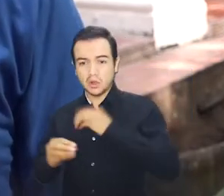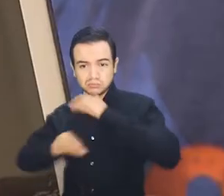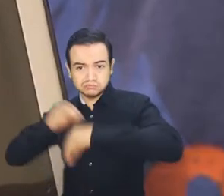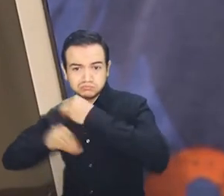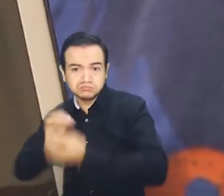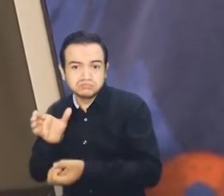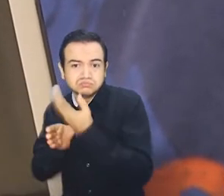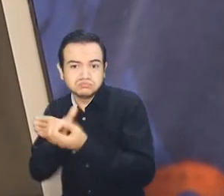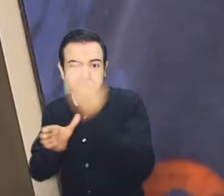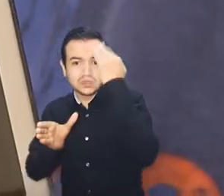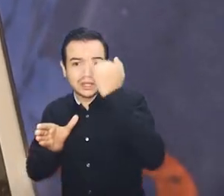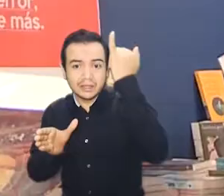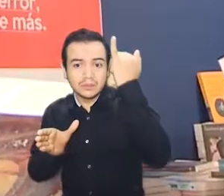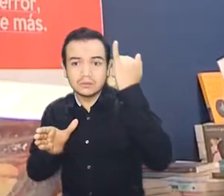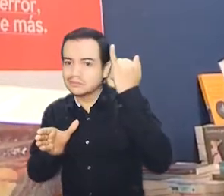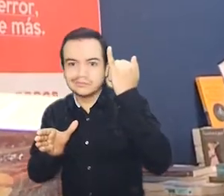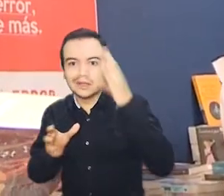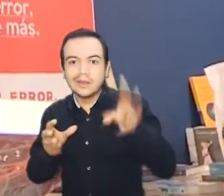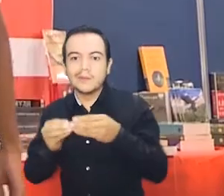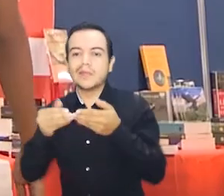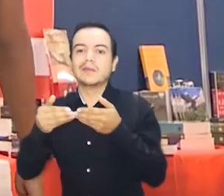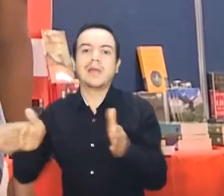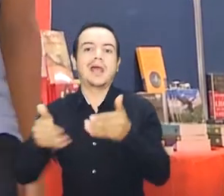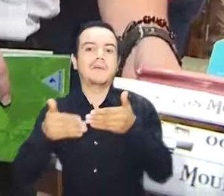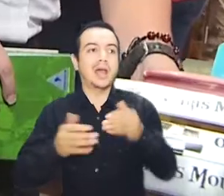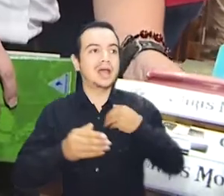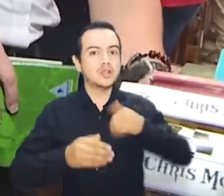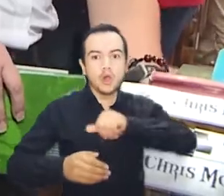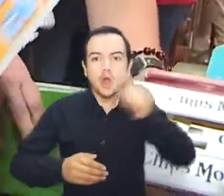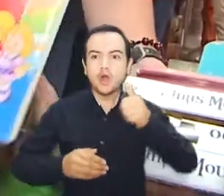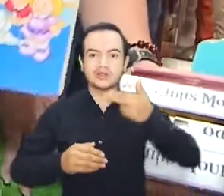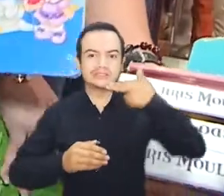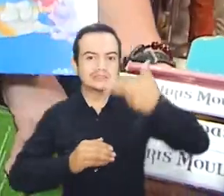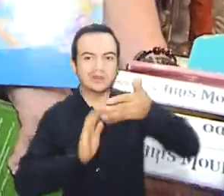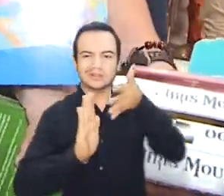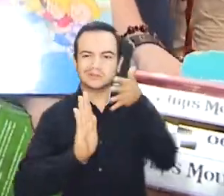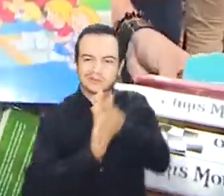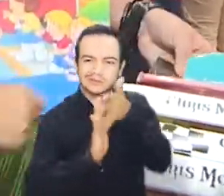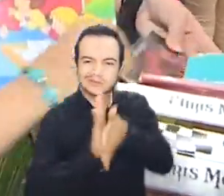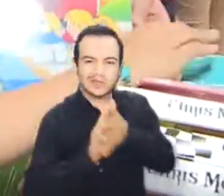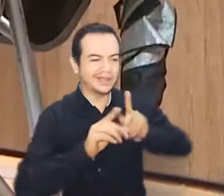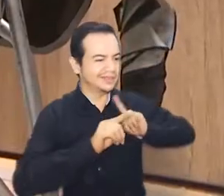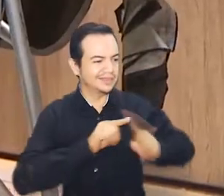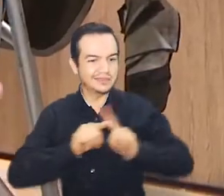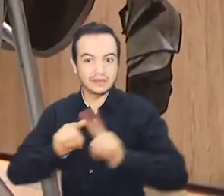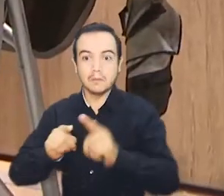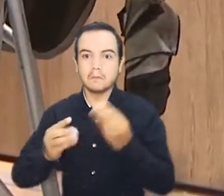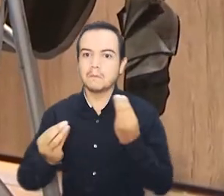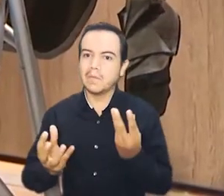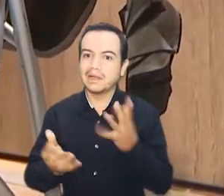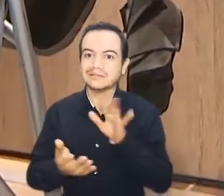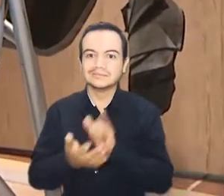académica, sino que además anima a la presentación de otros tipos de narrativas que sirven para el